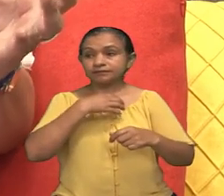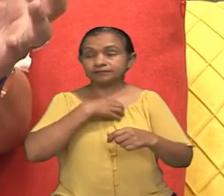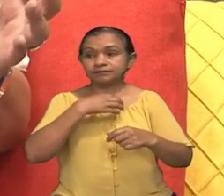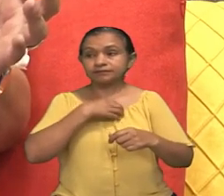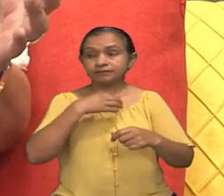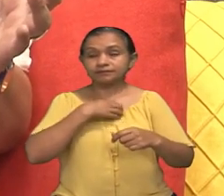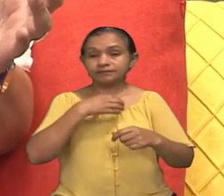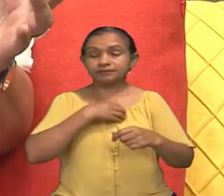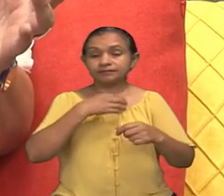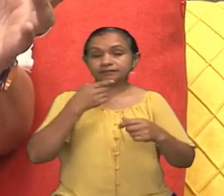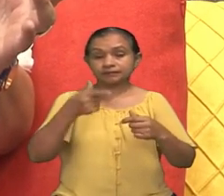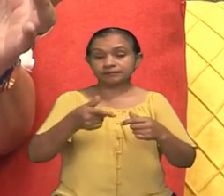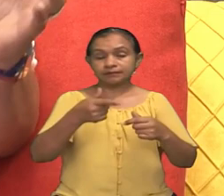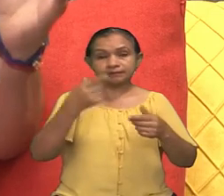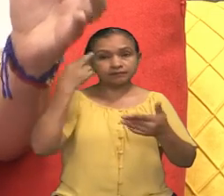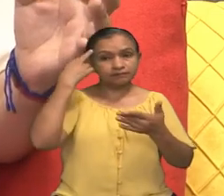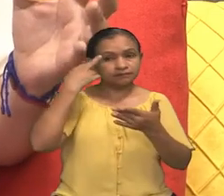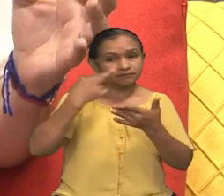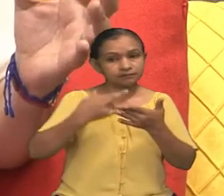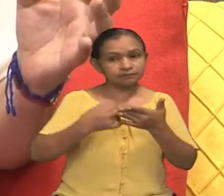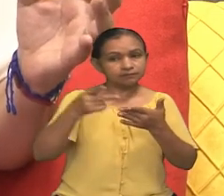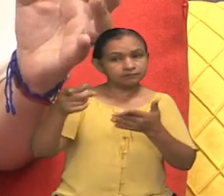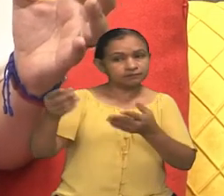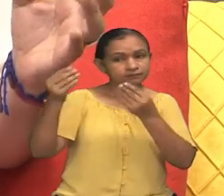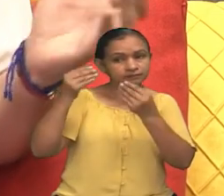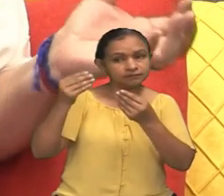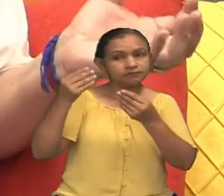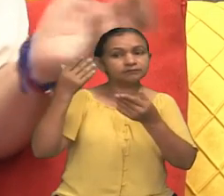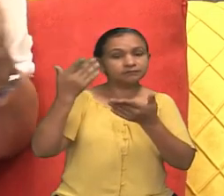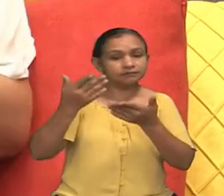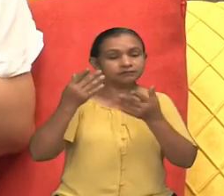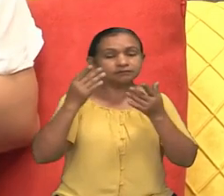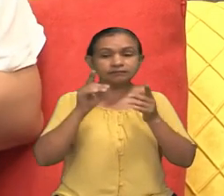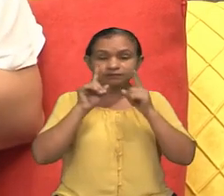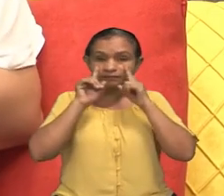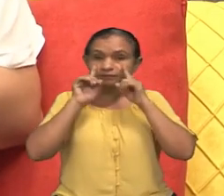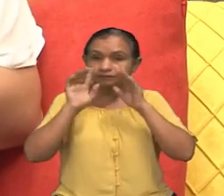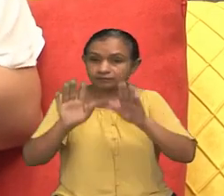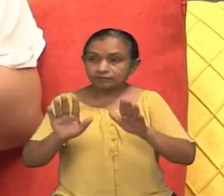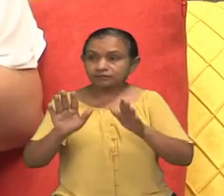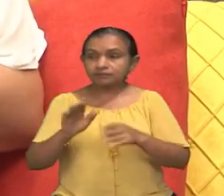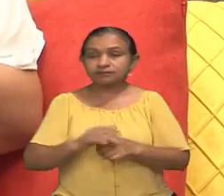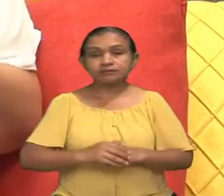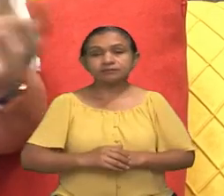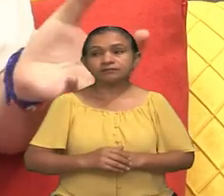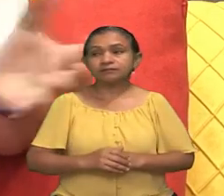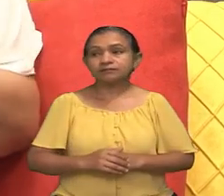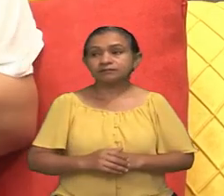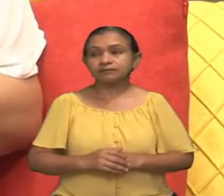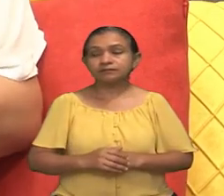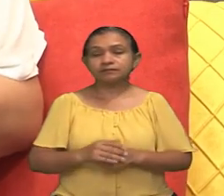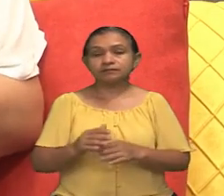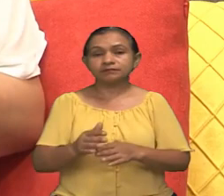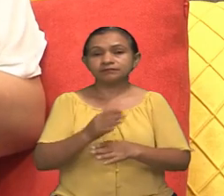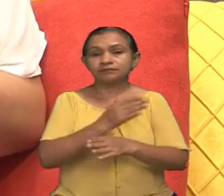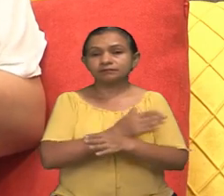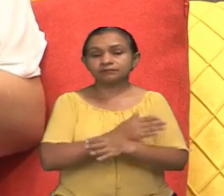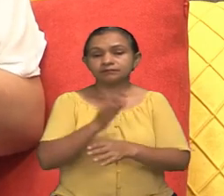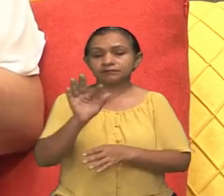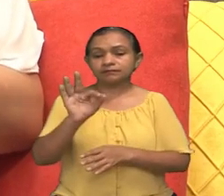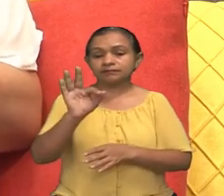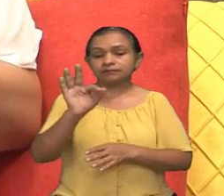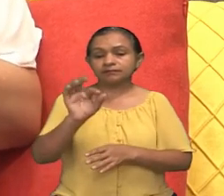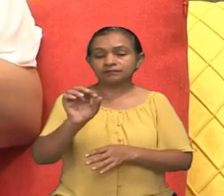nuestro legado cultural. Tenemos que cuidarlo. Claro. Al inicio del foro le explicaba a